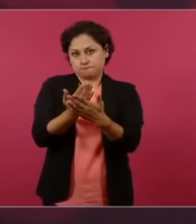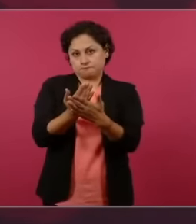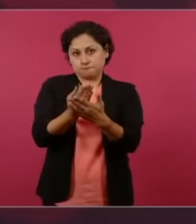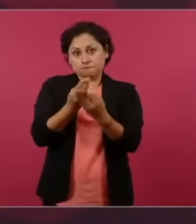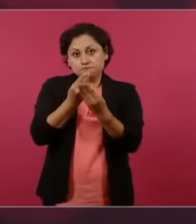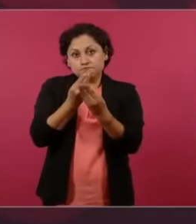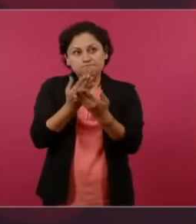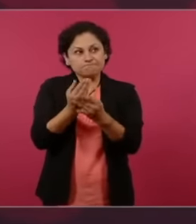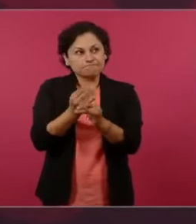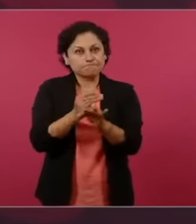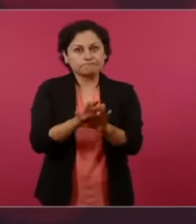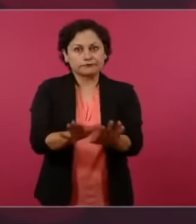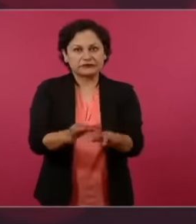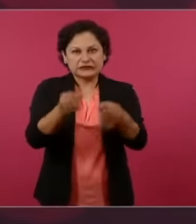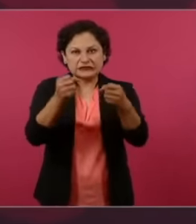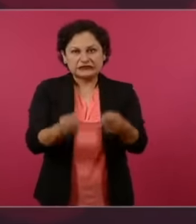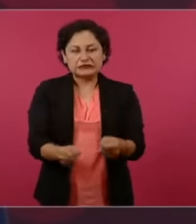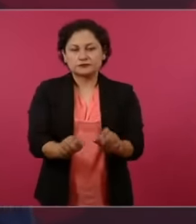sabemos